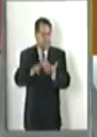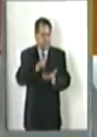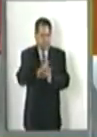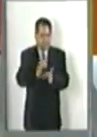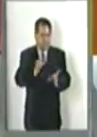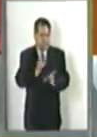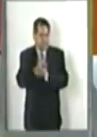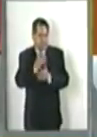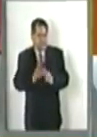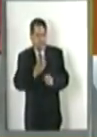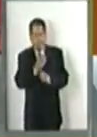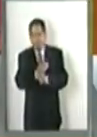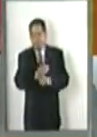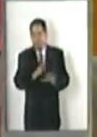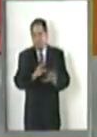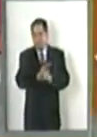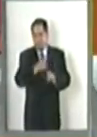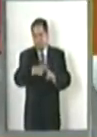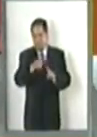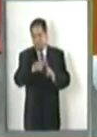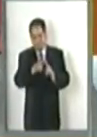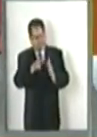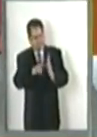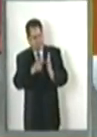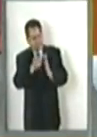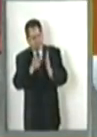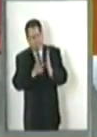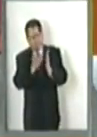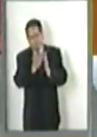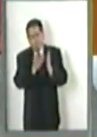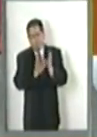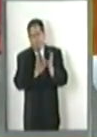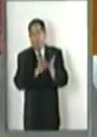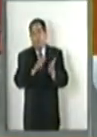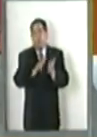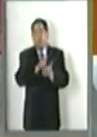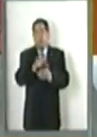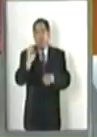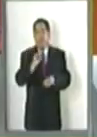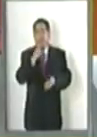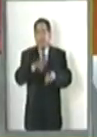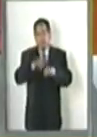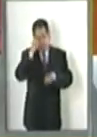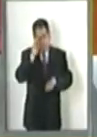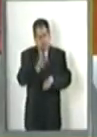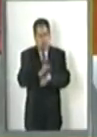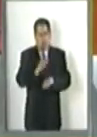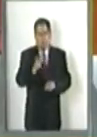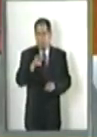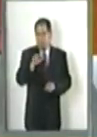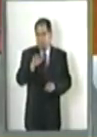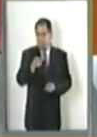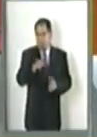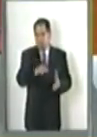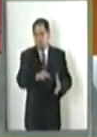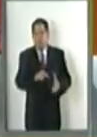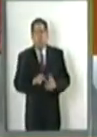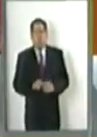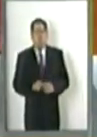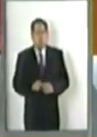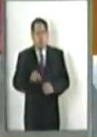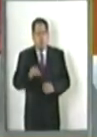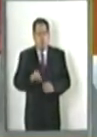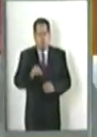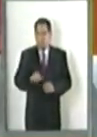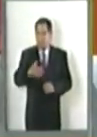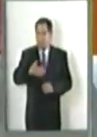por la que se reforman diversas disposiciones de la Ley Federal de Protección al Consumidor que presenta hoy el